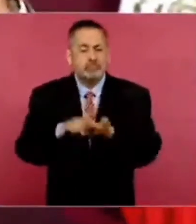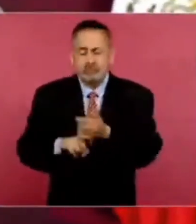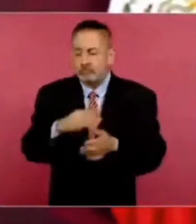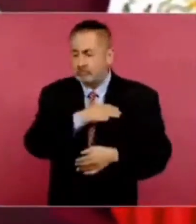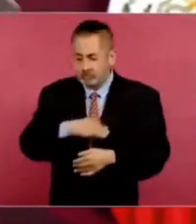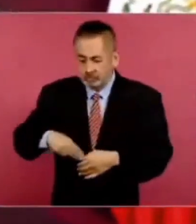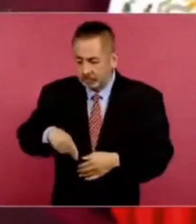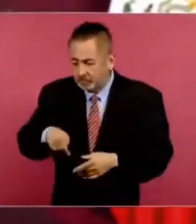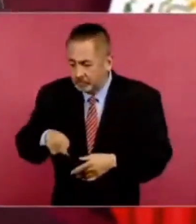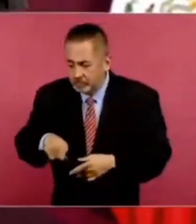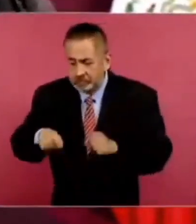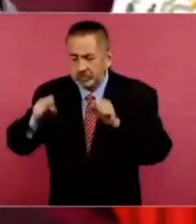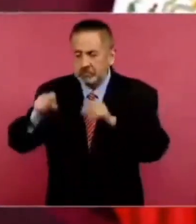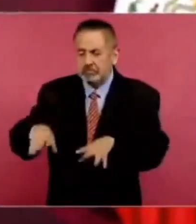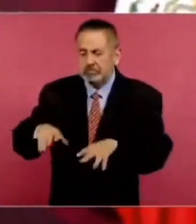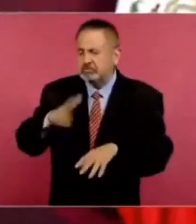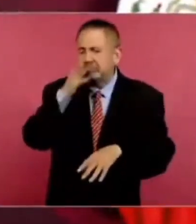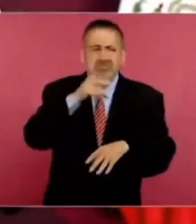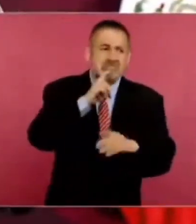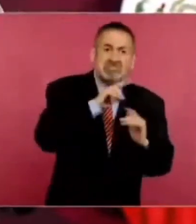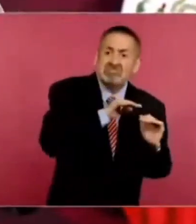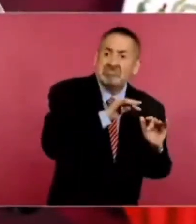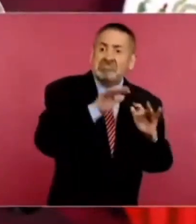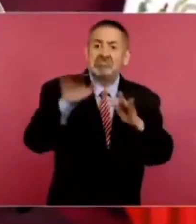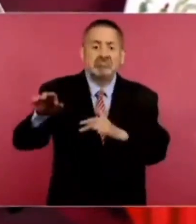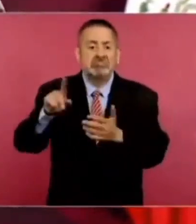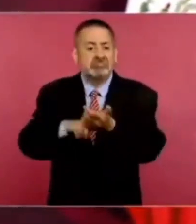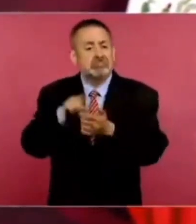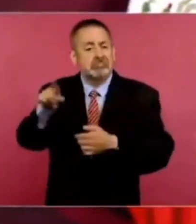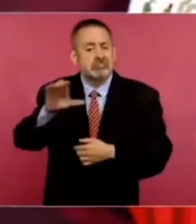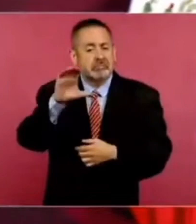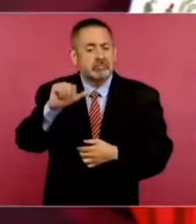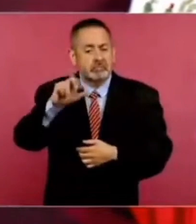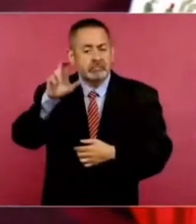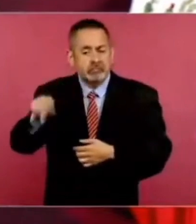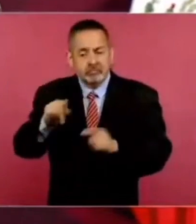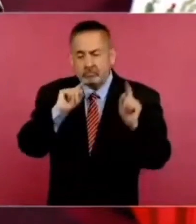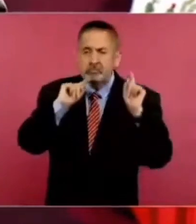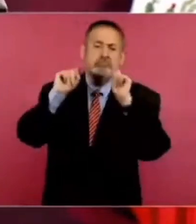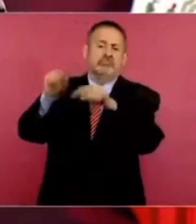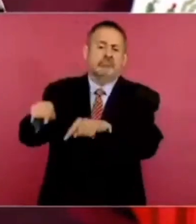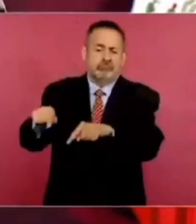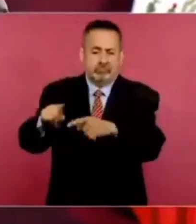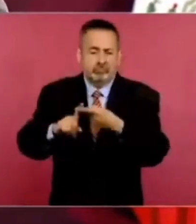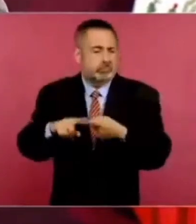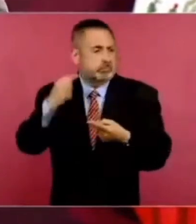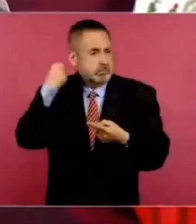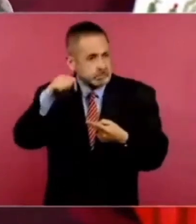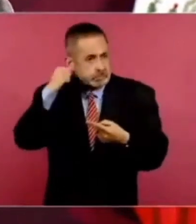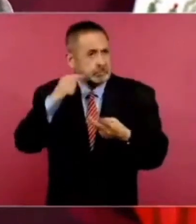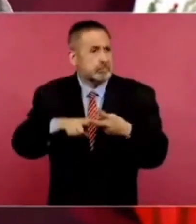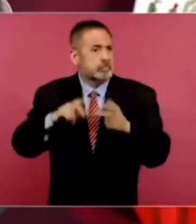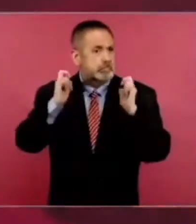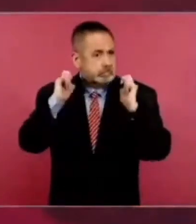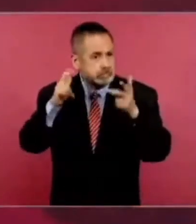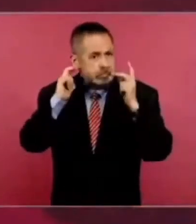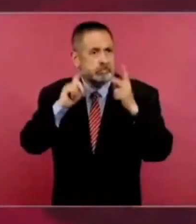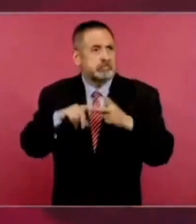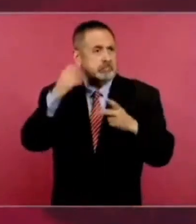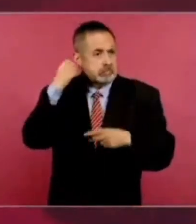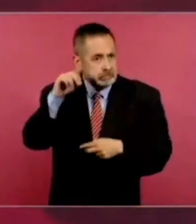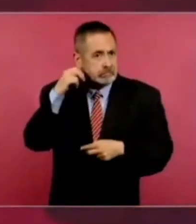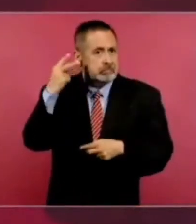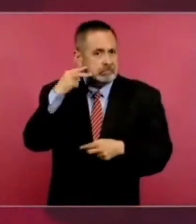gente se fue pues, a Cancún, llegó gente de Tabasco y de Chiapas y de Oaxaca